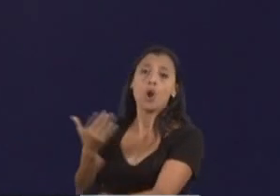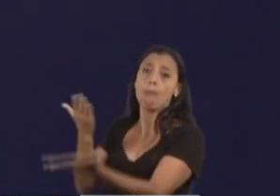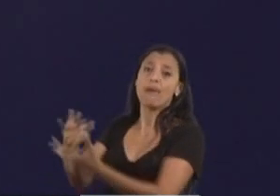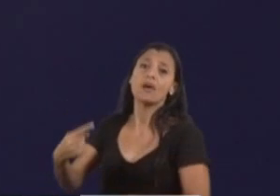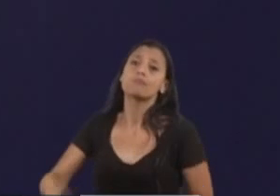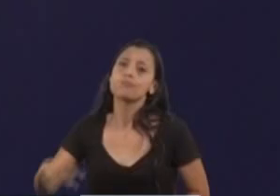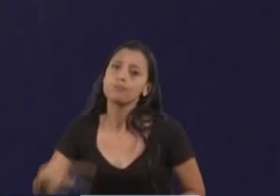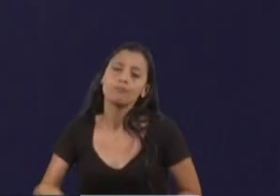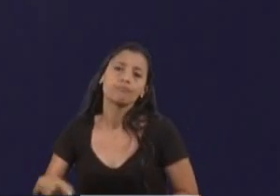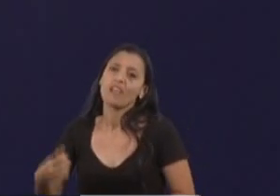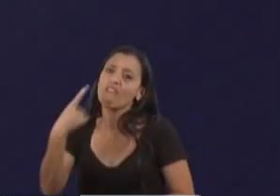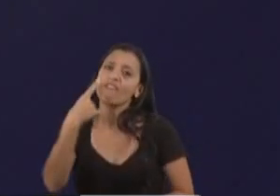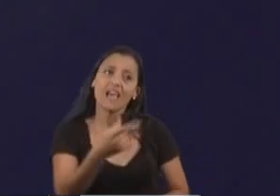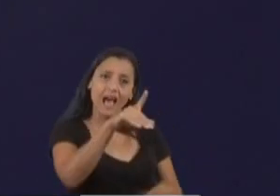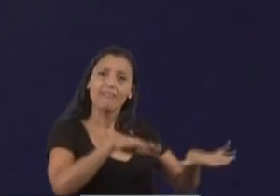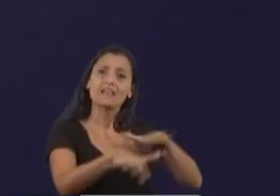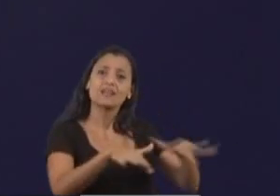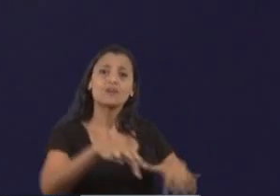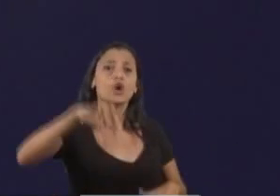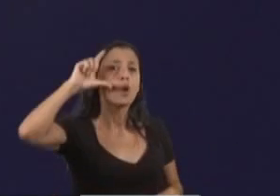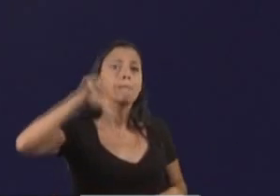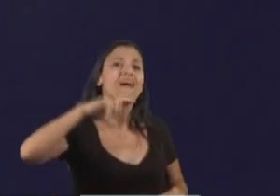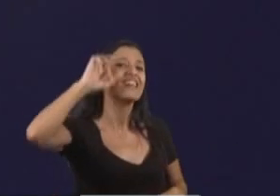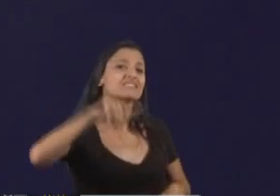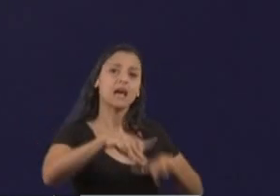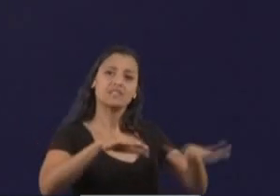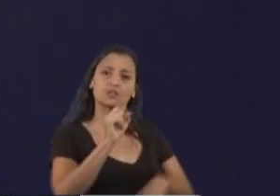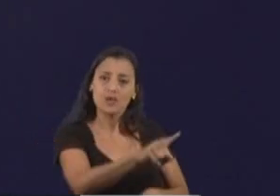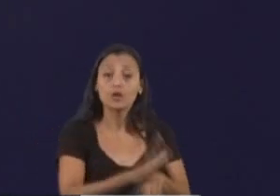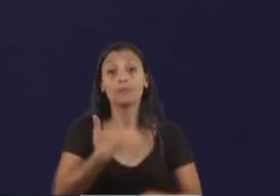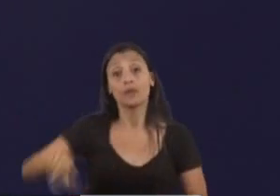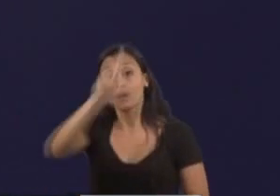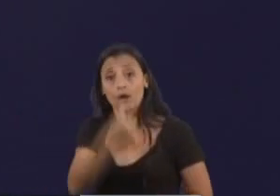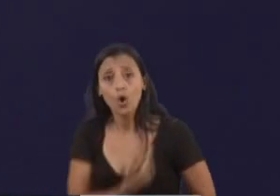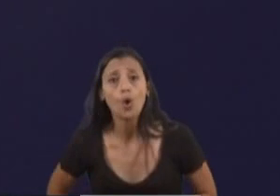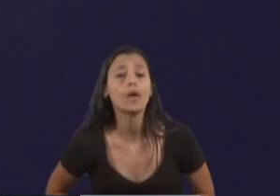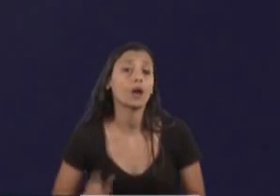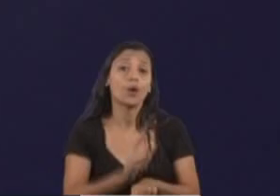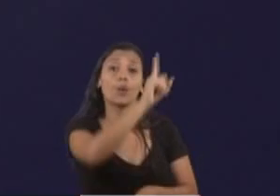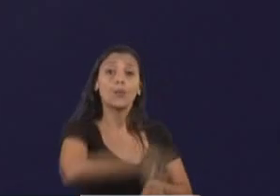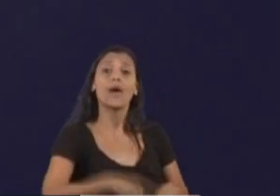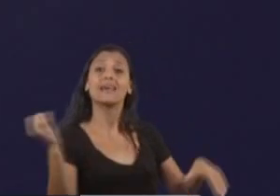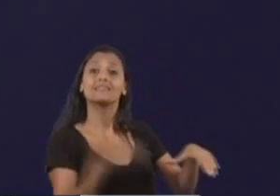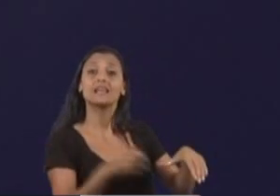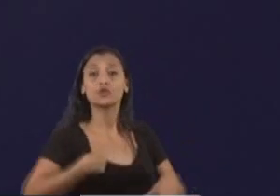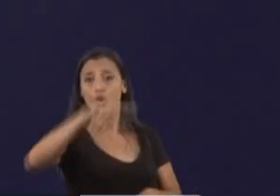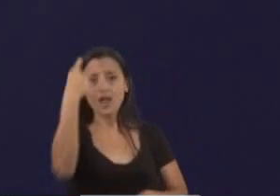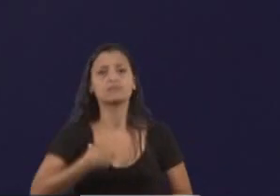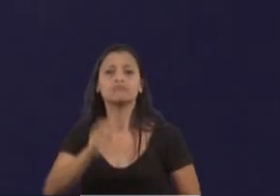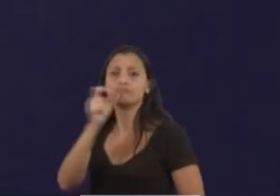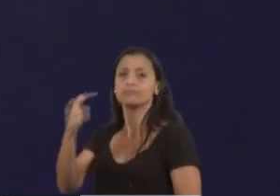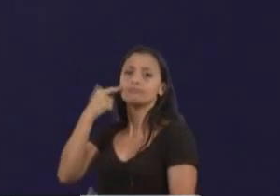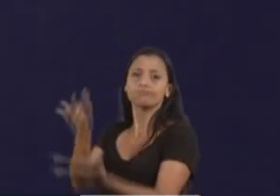solicitando intervenir en el caso Petersen. El gobierno argentino, a través de la Procuración del Tesoro de la Nación, presentó una